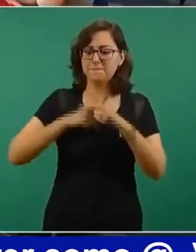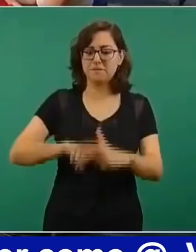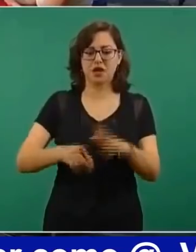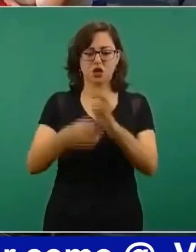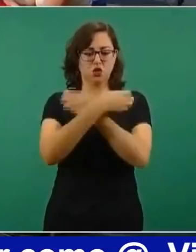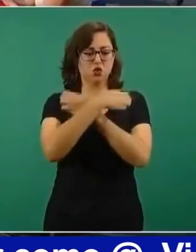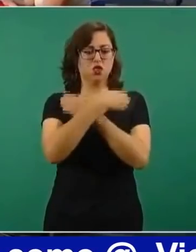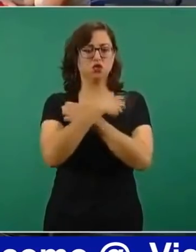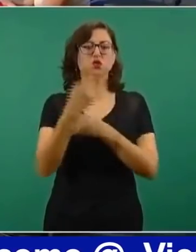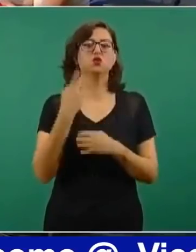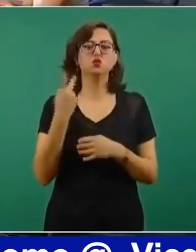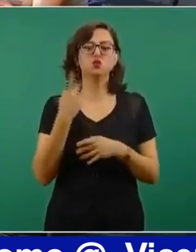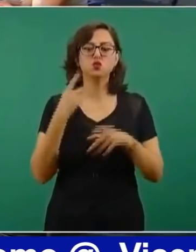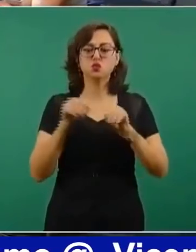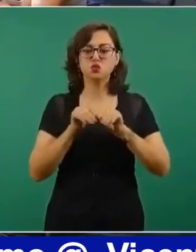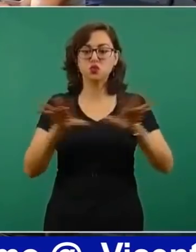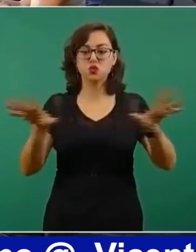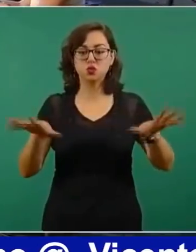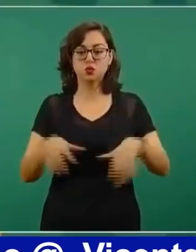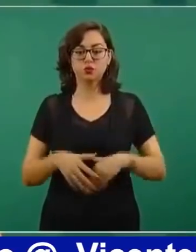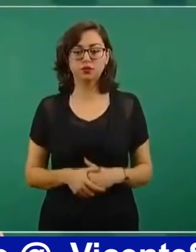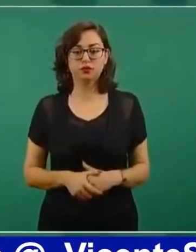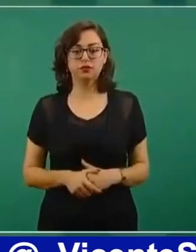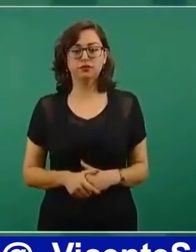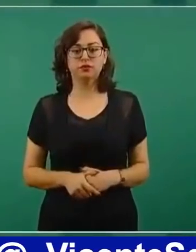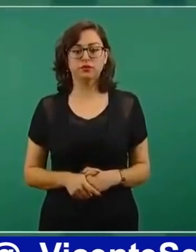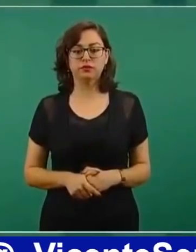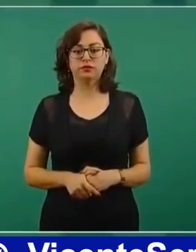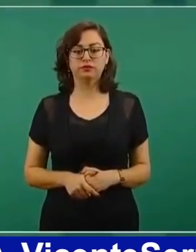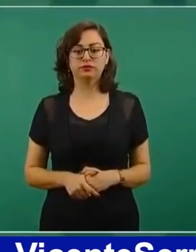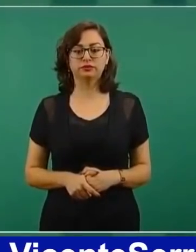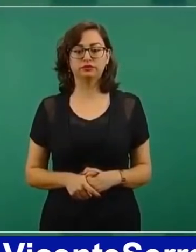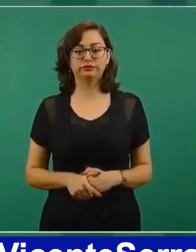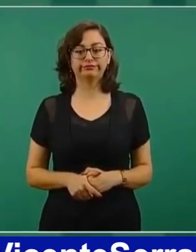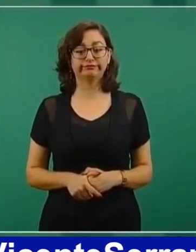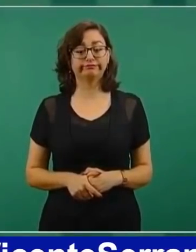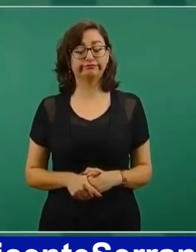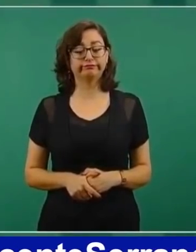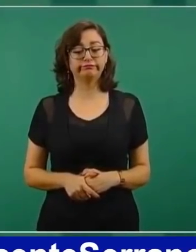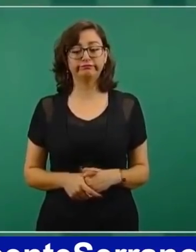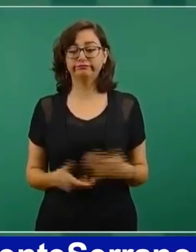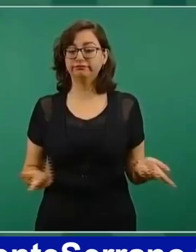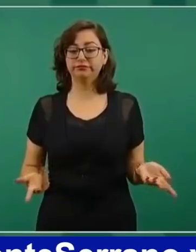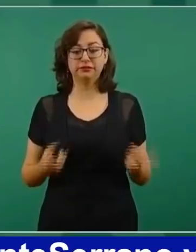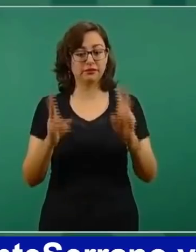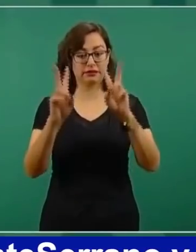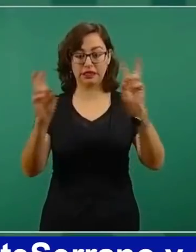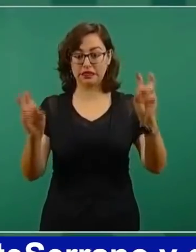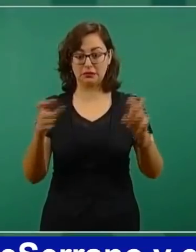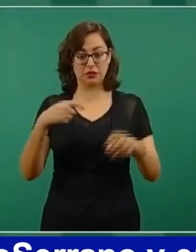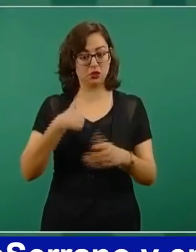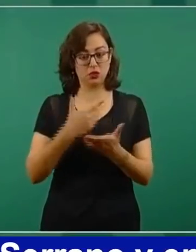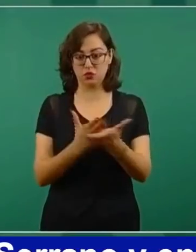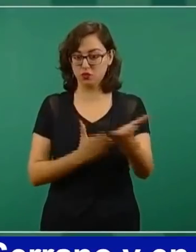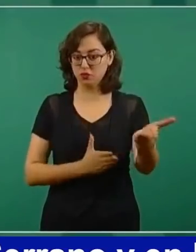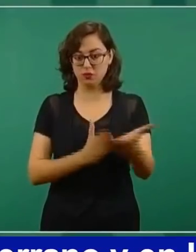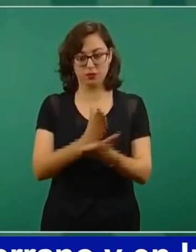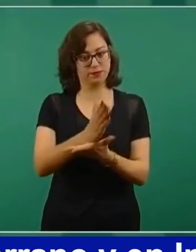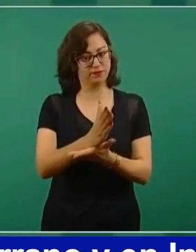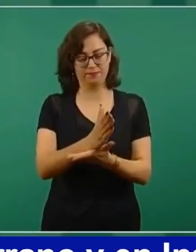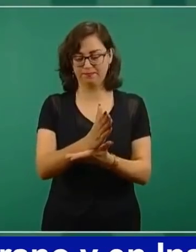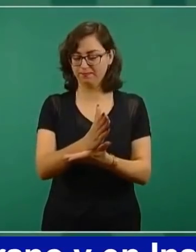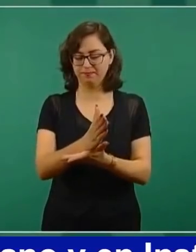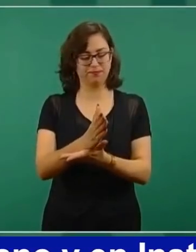la ciudadanía. Gracias. Bueno, no me quiero meter mucho en el tema, no quiero profundizar